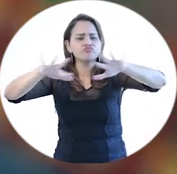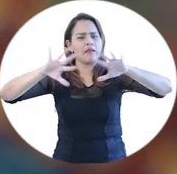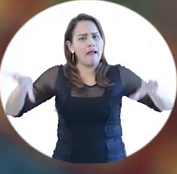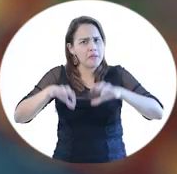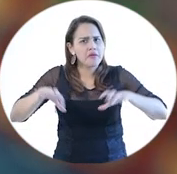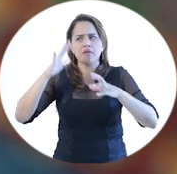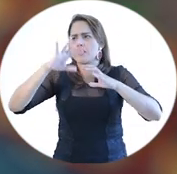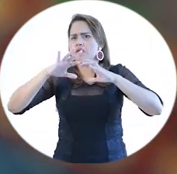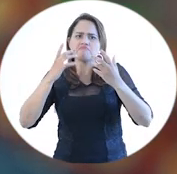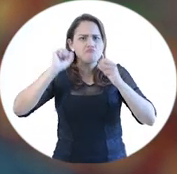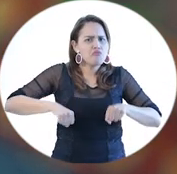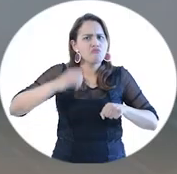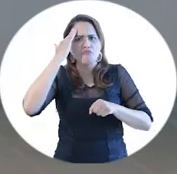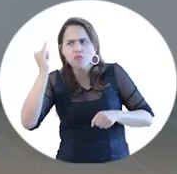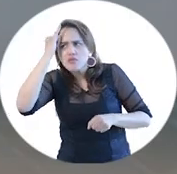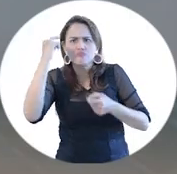para las actividades académicas.